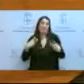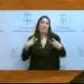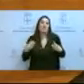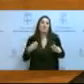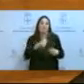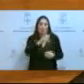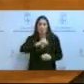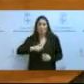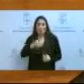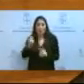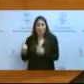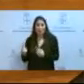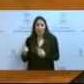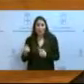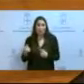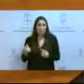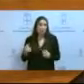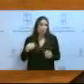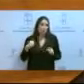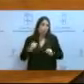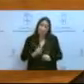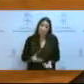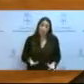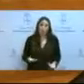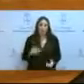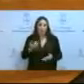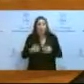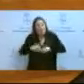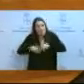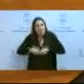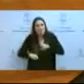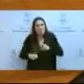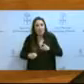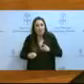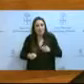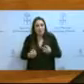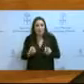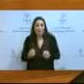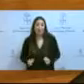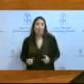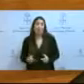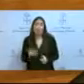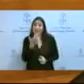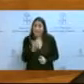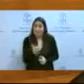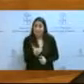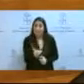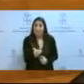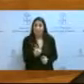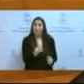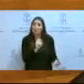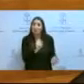necesidades de gasto, yo no puedo estar de acuerdo. Y si eso se debate en un futuro próximo, pues no estaré de acuerdo. Y conviene